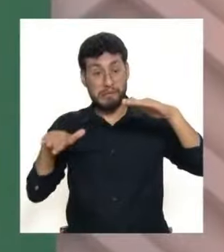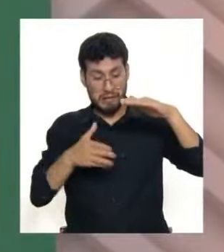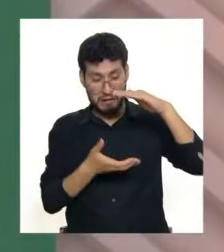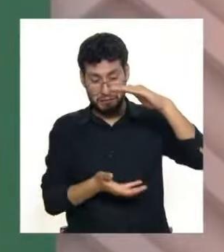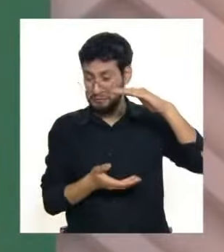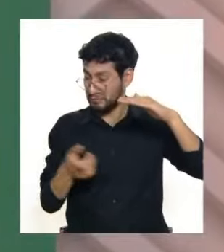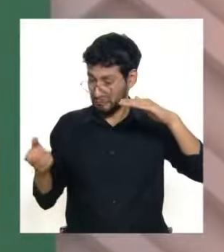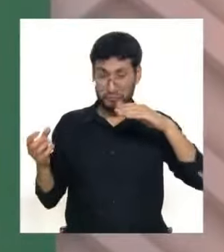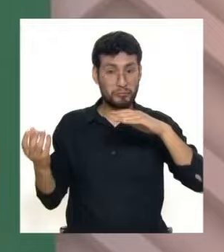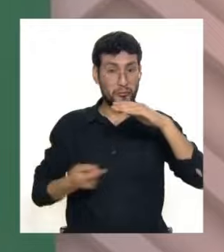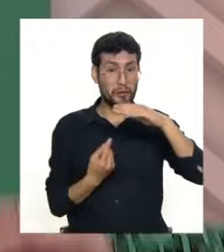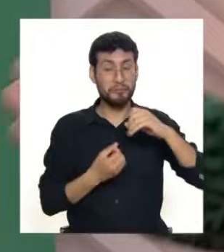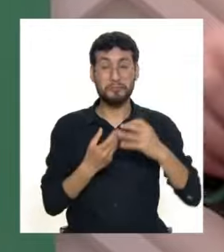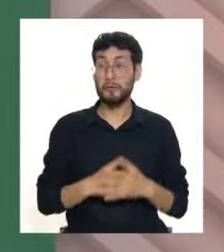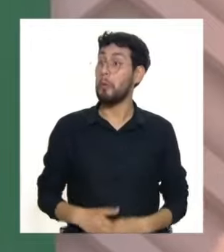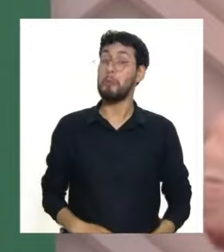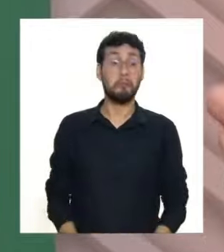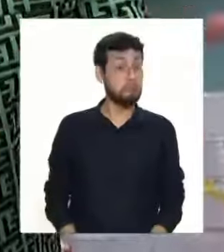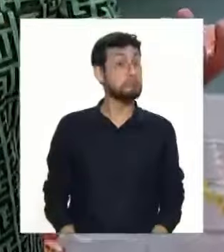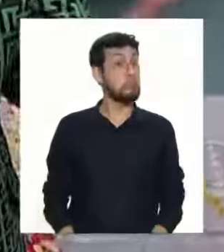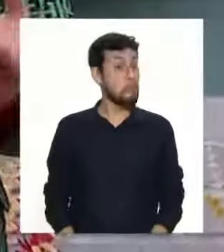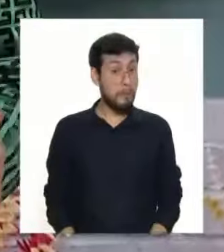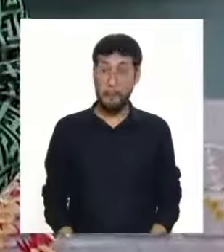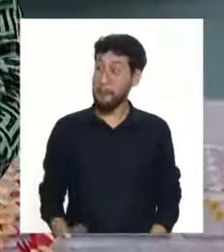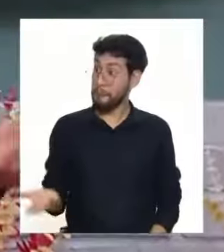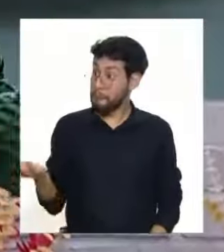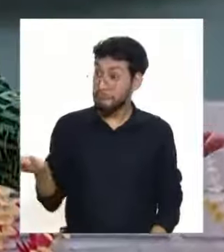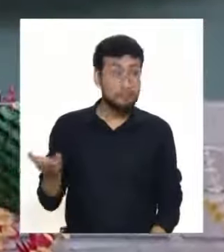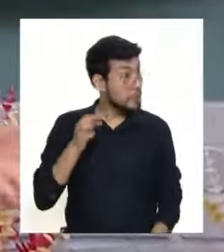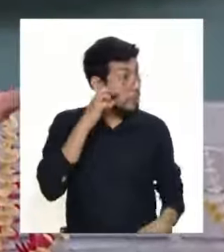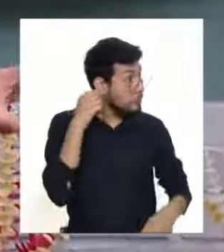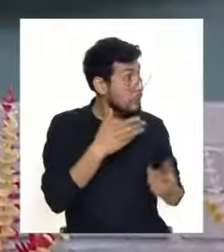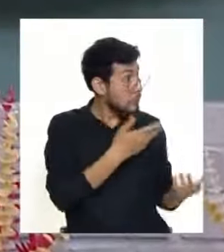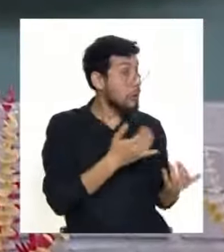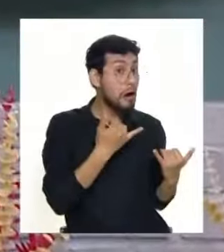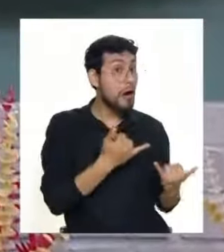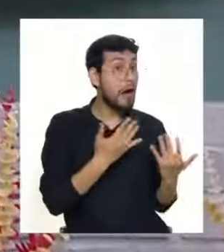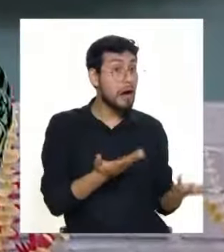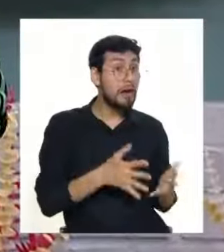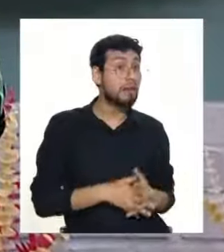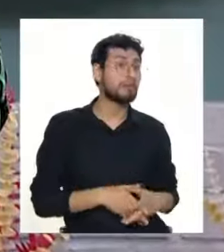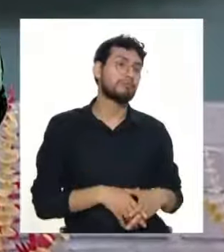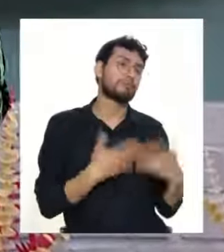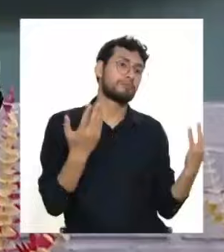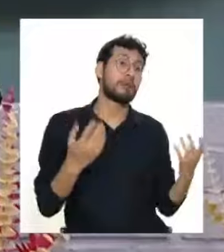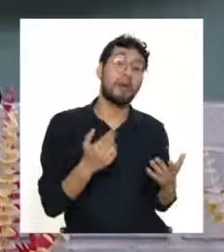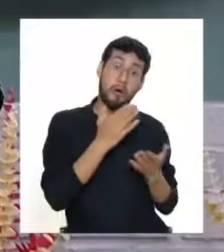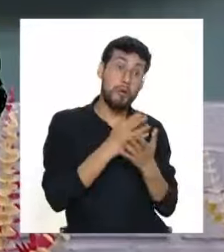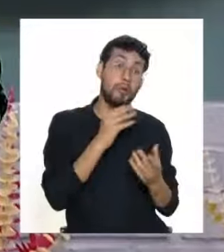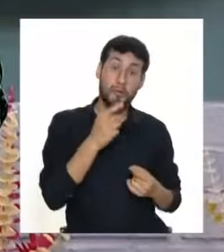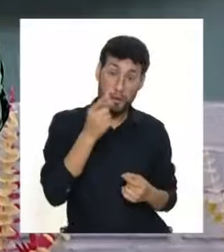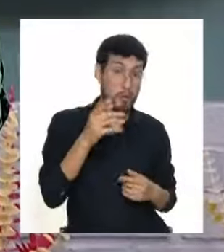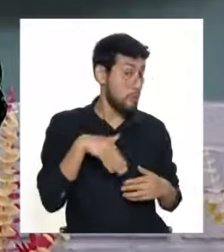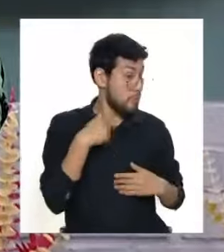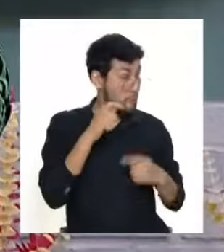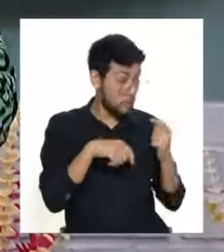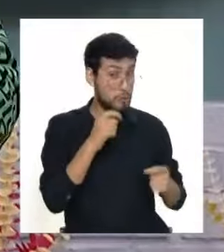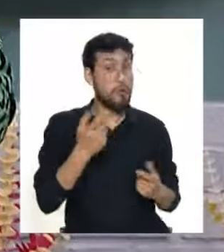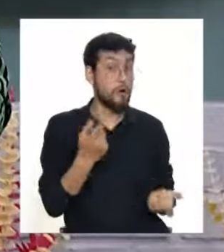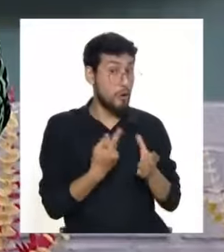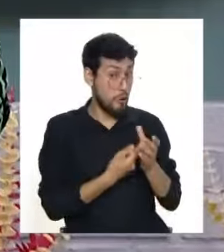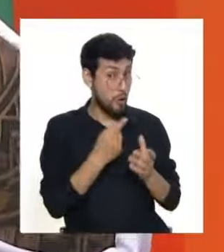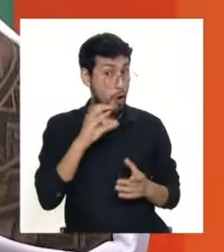refresco preciso. Oye, Piso, ahorita que estoy escuchando, ¿ves? Nos quedamos con el cortos, porque también has podido preparar un juguito